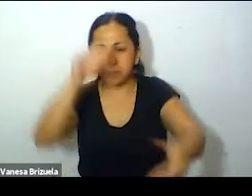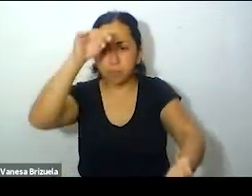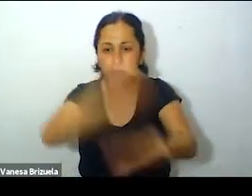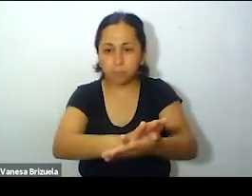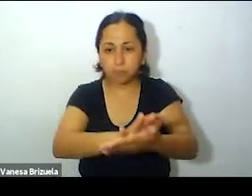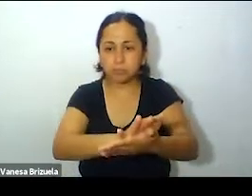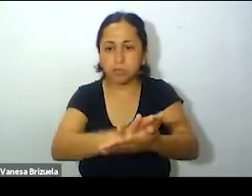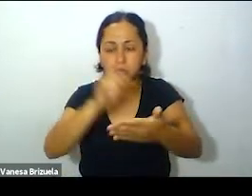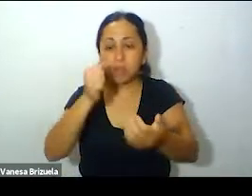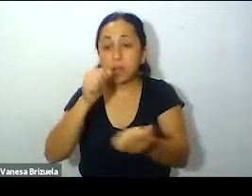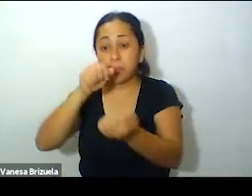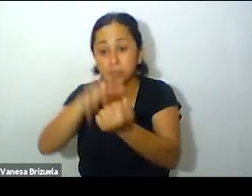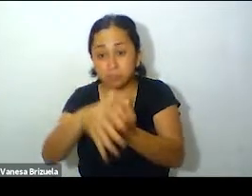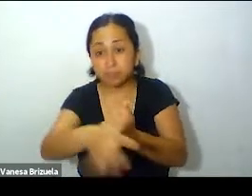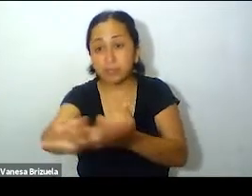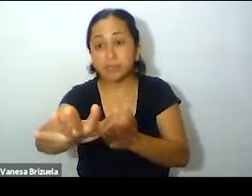los libros.